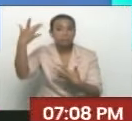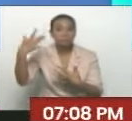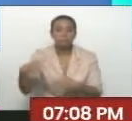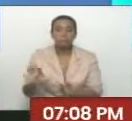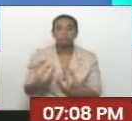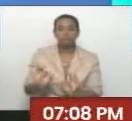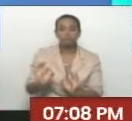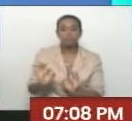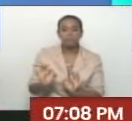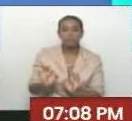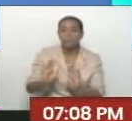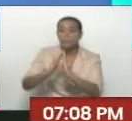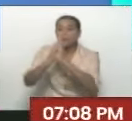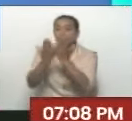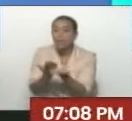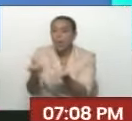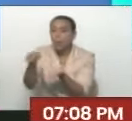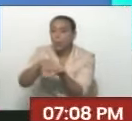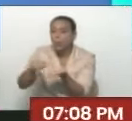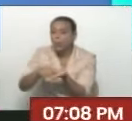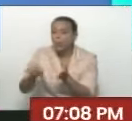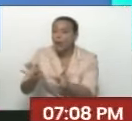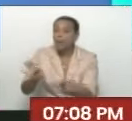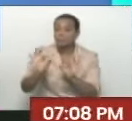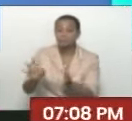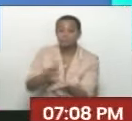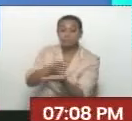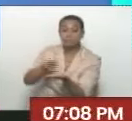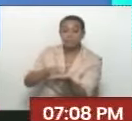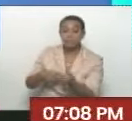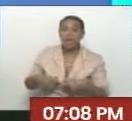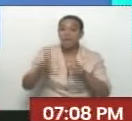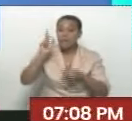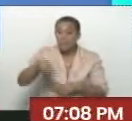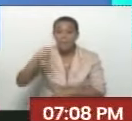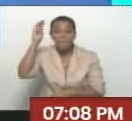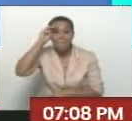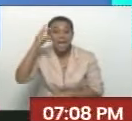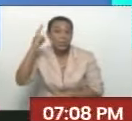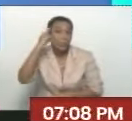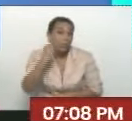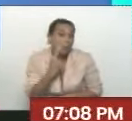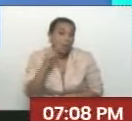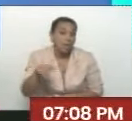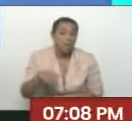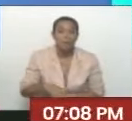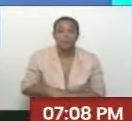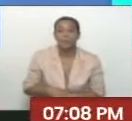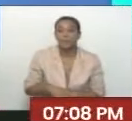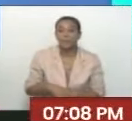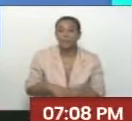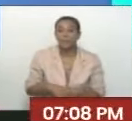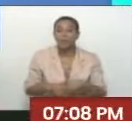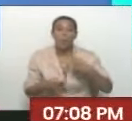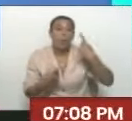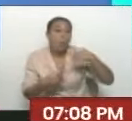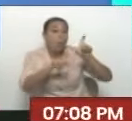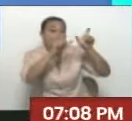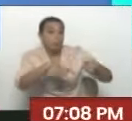tomado de el gran Robinson, Simón Rodríguez, tomado de José